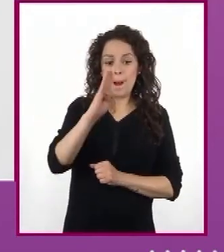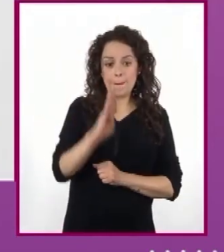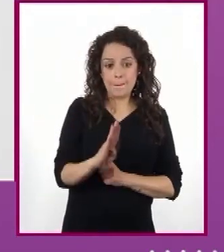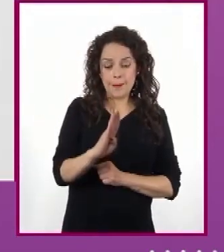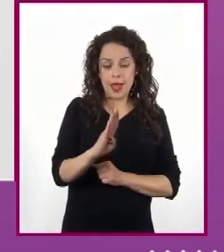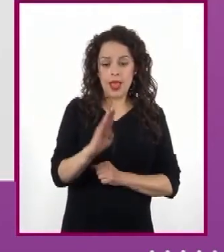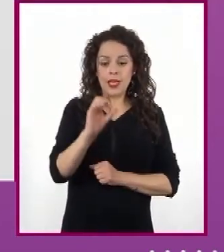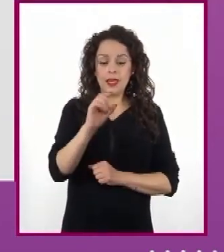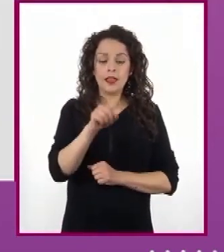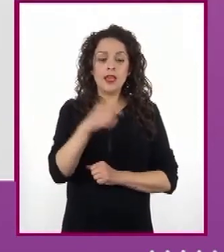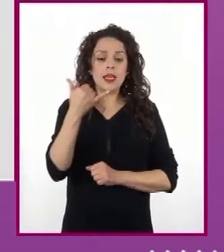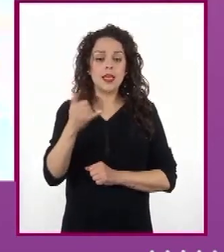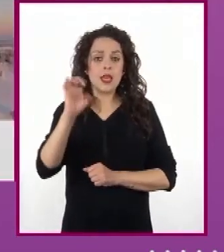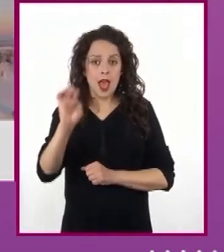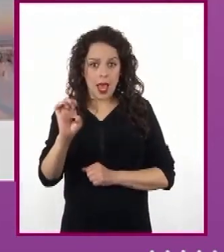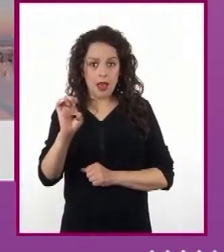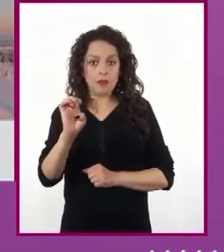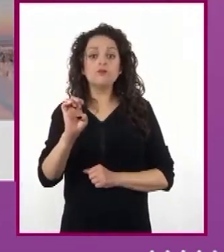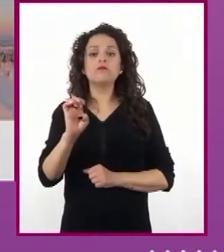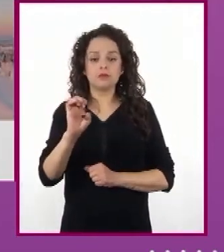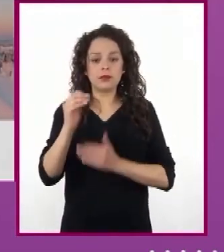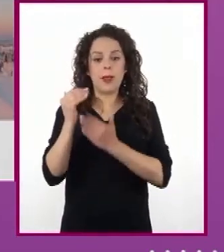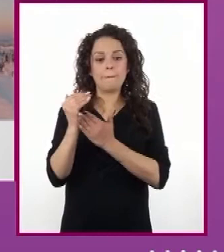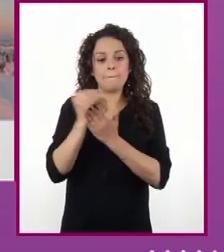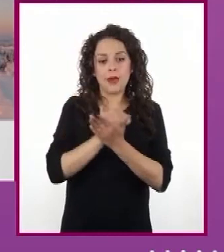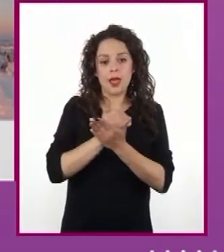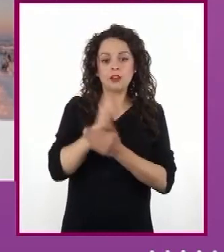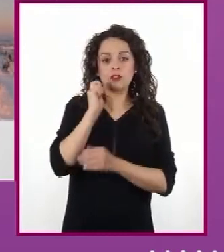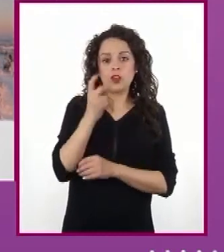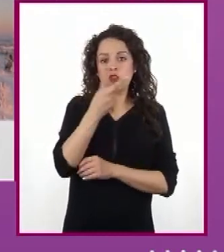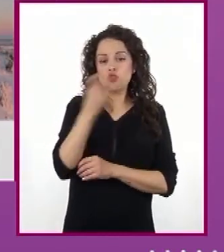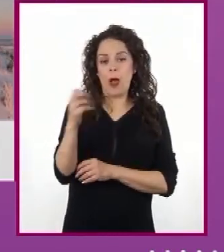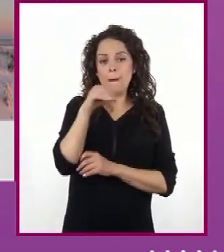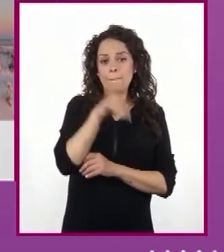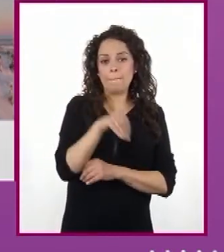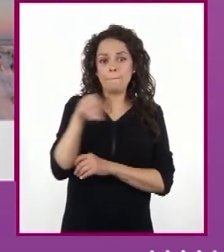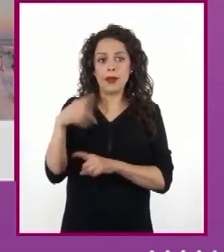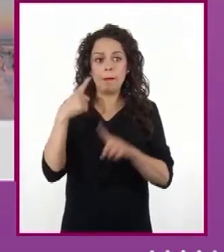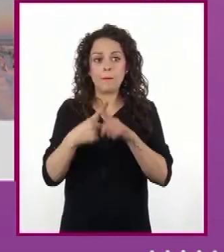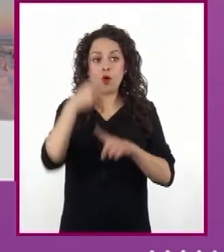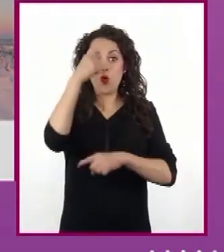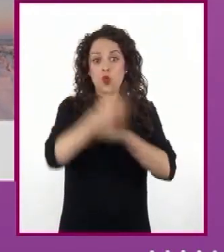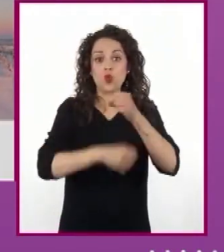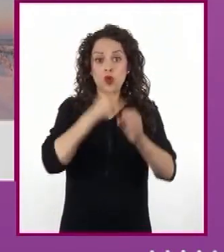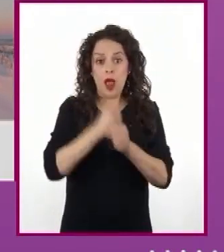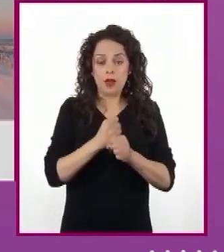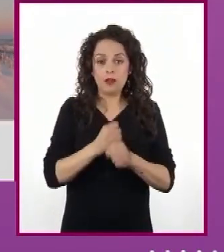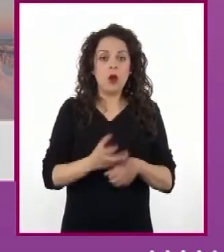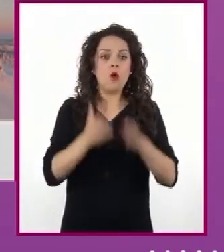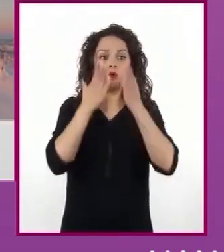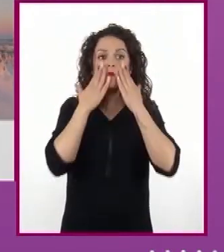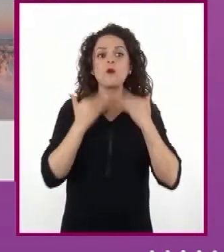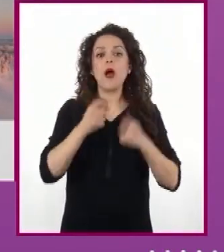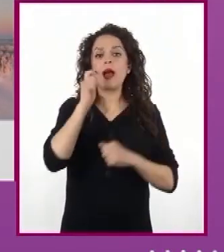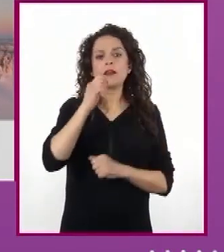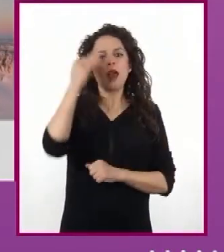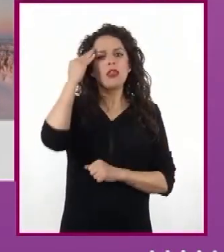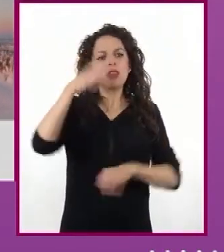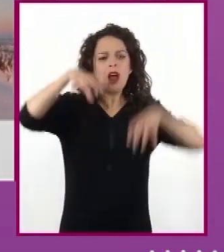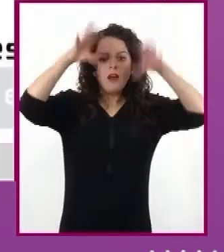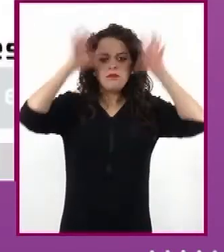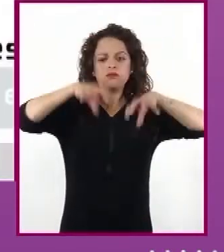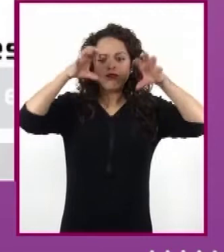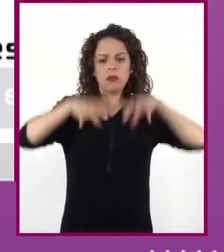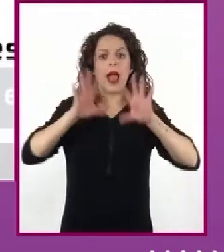E tienen una precipitación menor a los 200 milímetros anuales y no poseen un periodo de lluvias